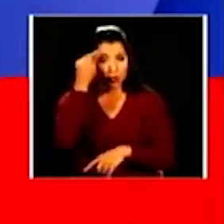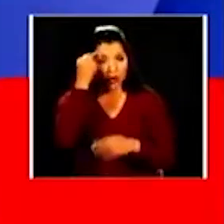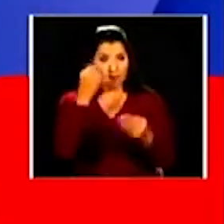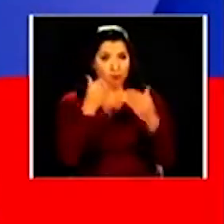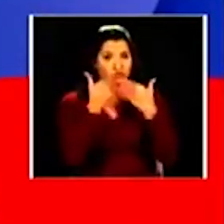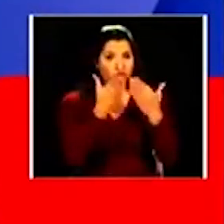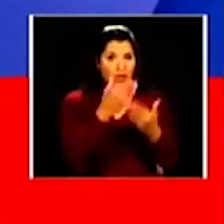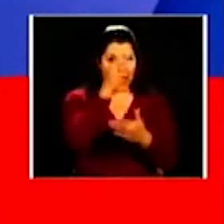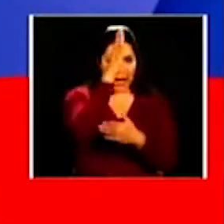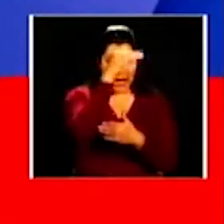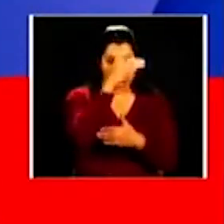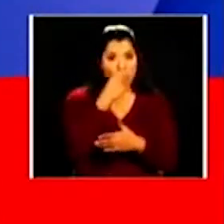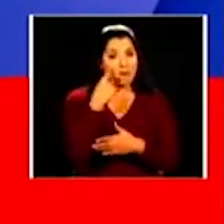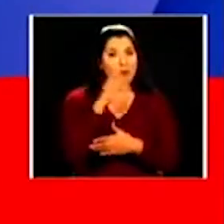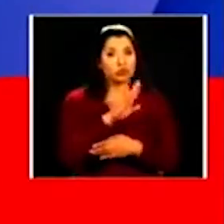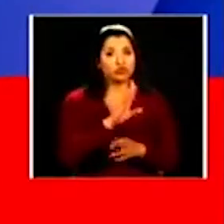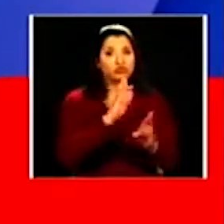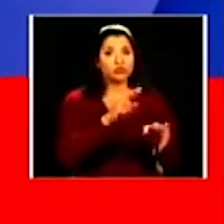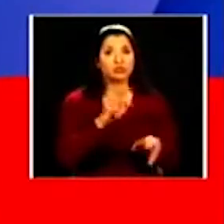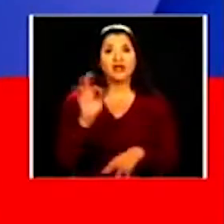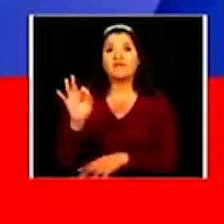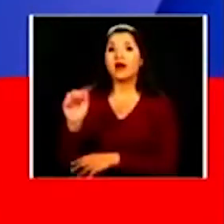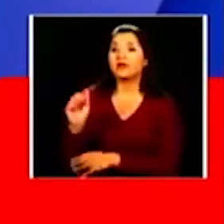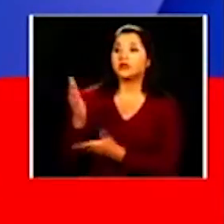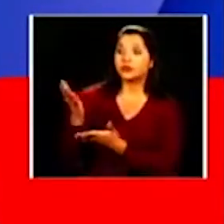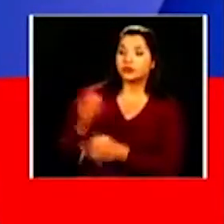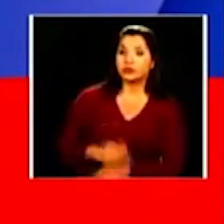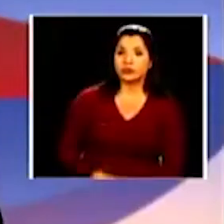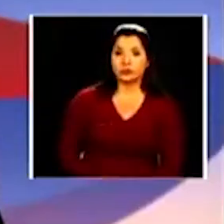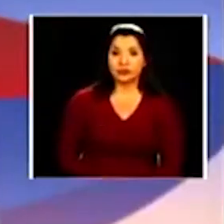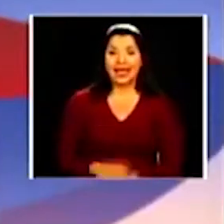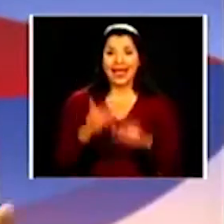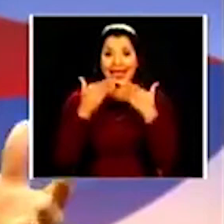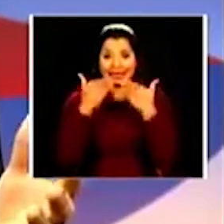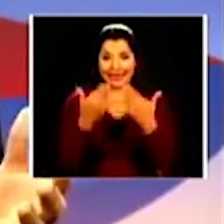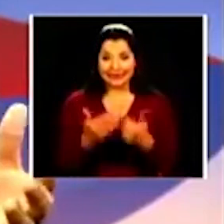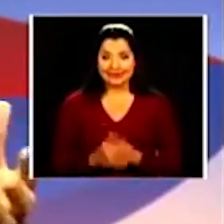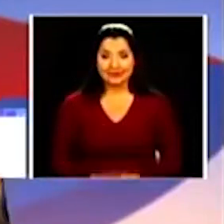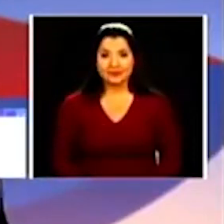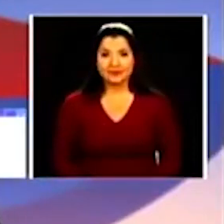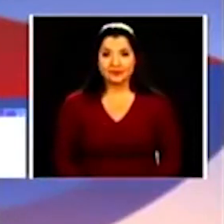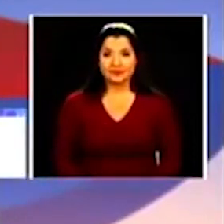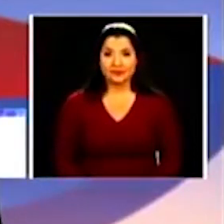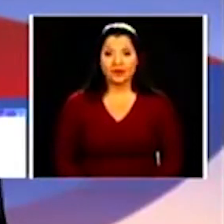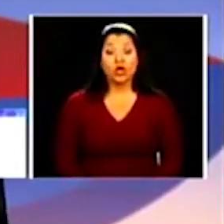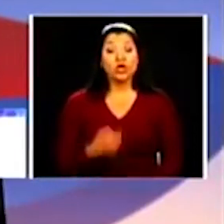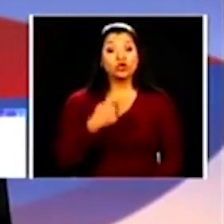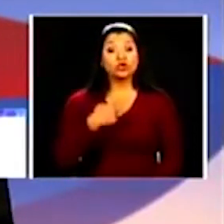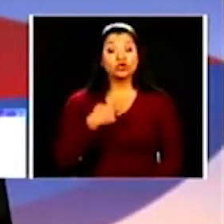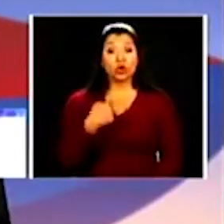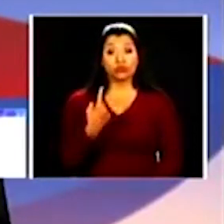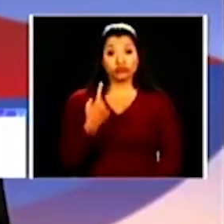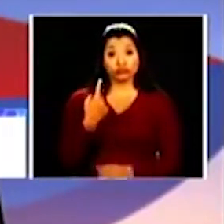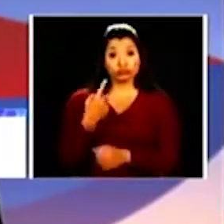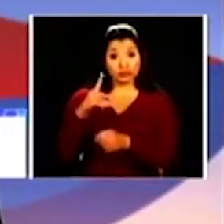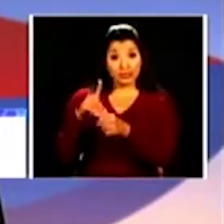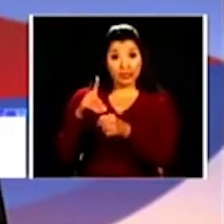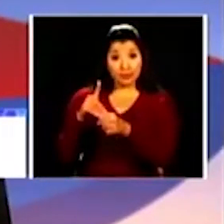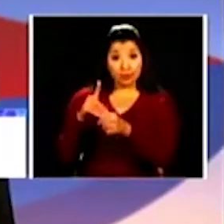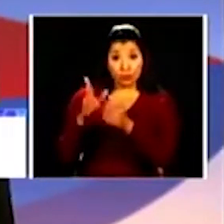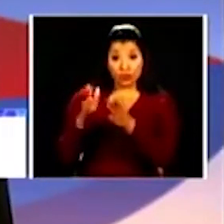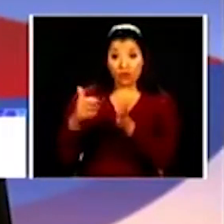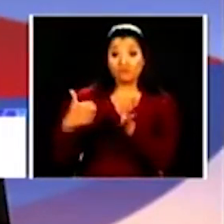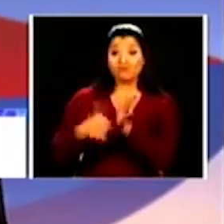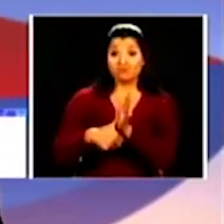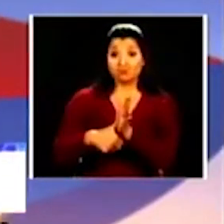don Carlos, por su respuesta. Don Fabricio, es su turno. Gracias. Fui uno de los diputados que voté a favor de este